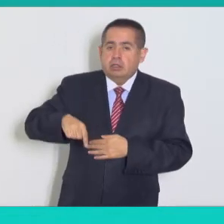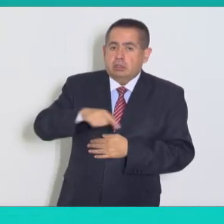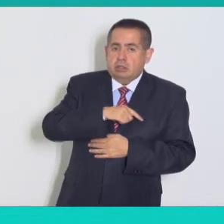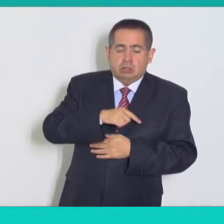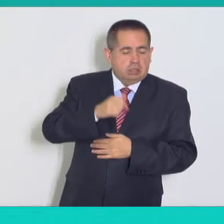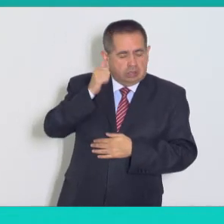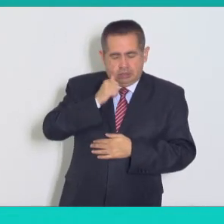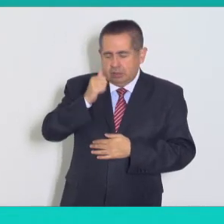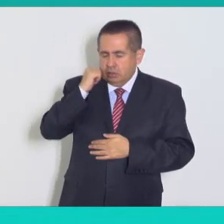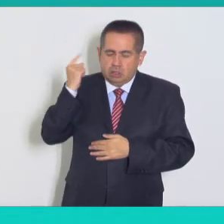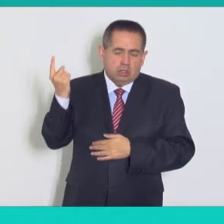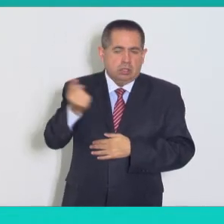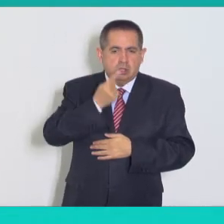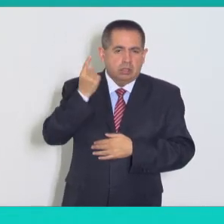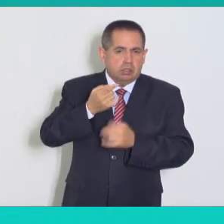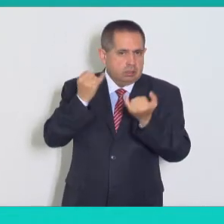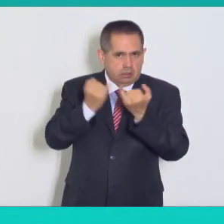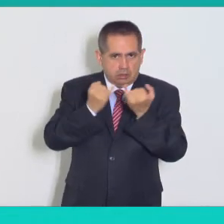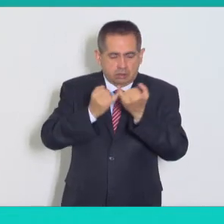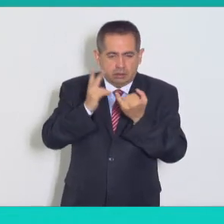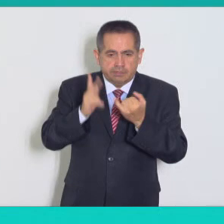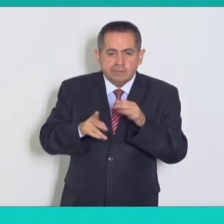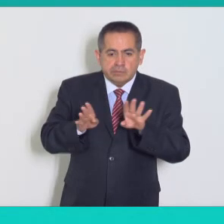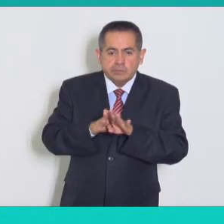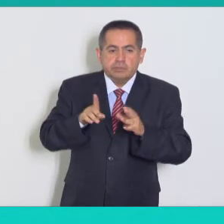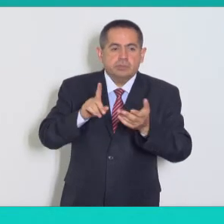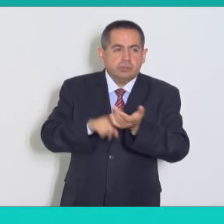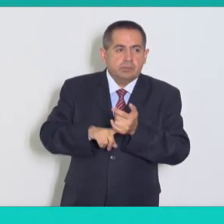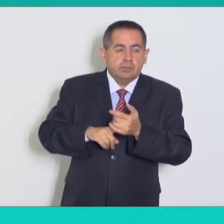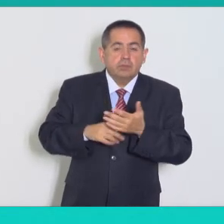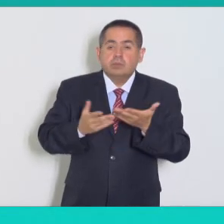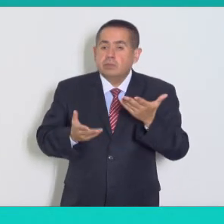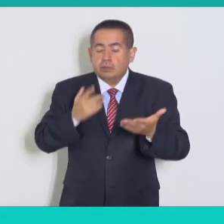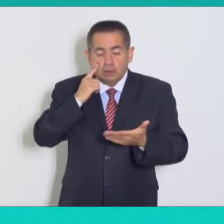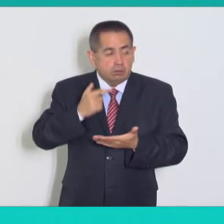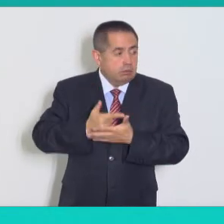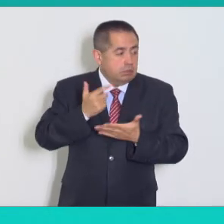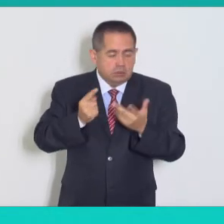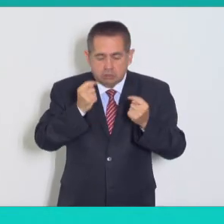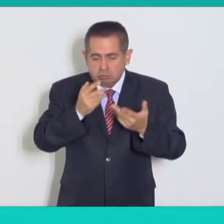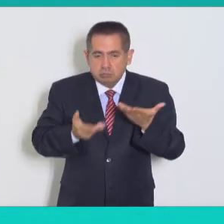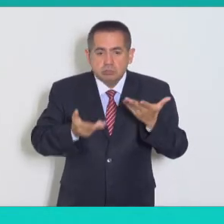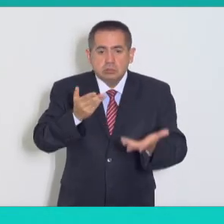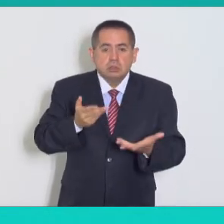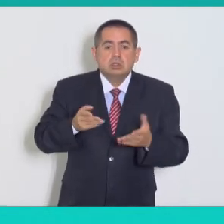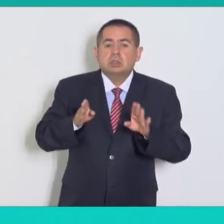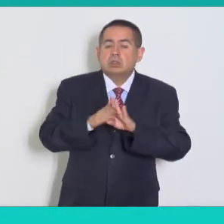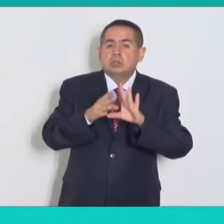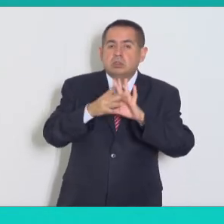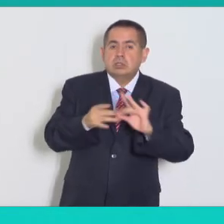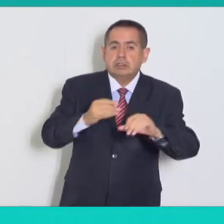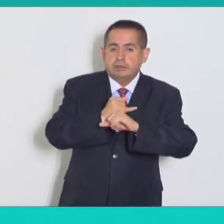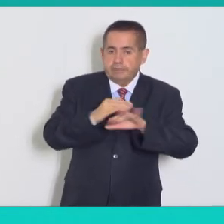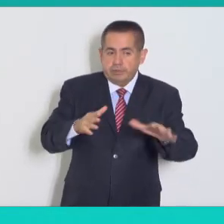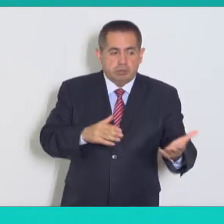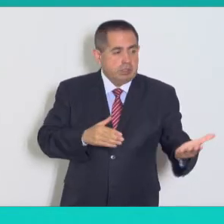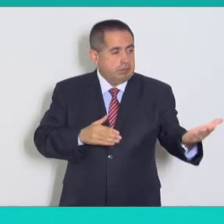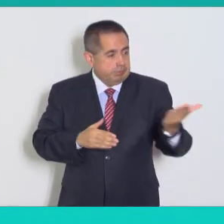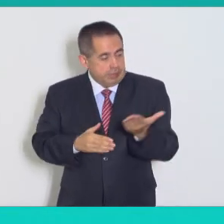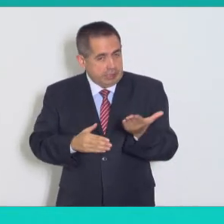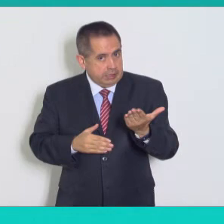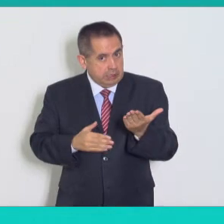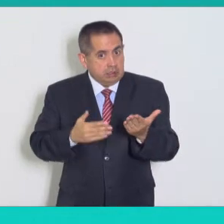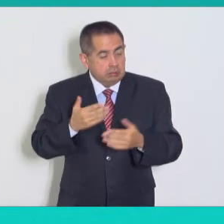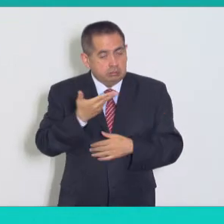todos los casos cuando algo pasa y con independencia de lo grave que es el asunto de qué se trata la información que se solicita